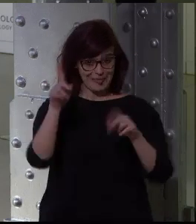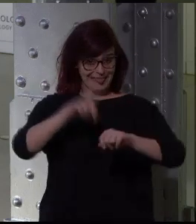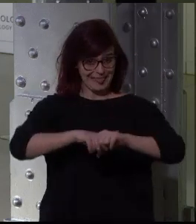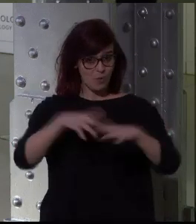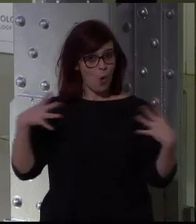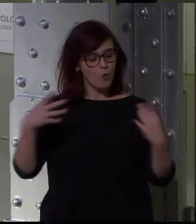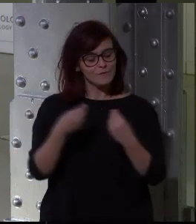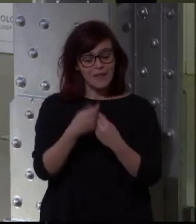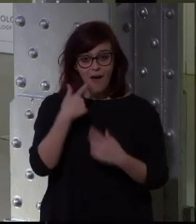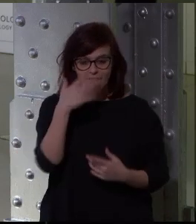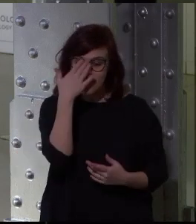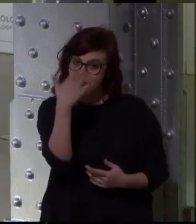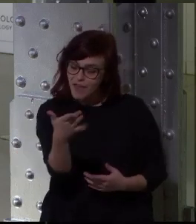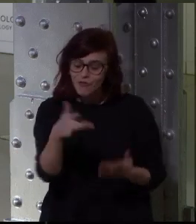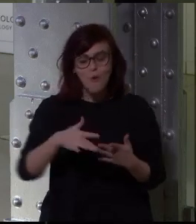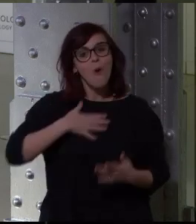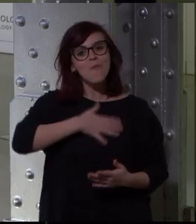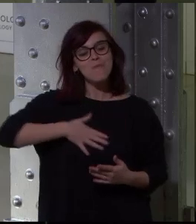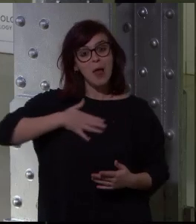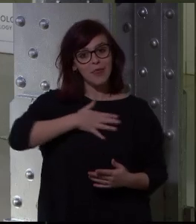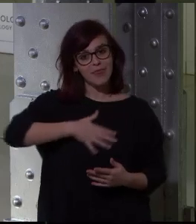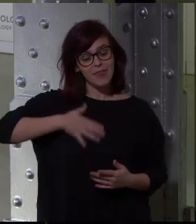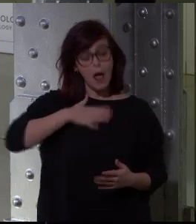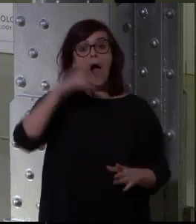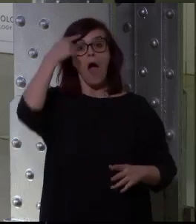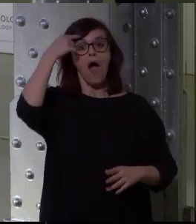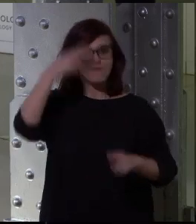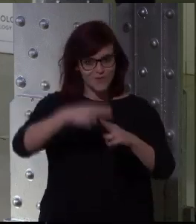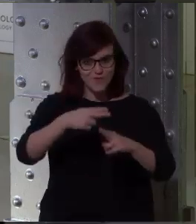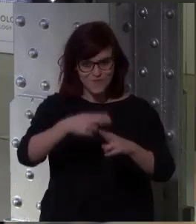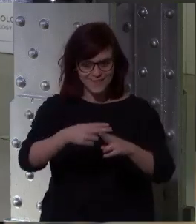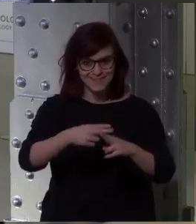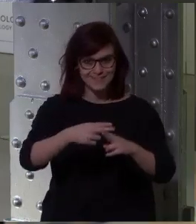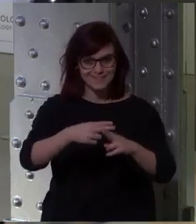tiempo. La verdad es que siempre es un placer para mí. Mi nombre, primero.